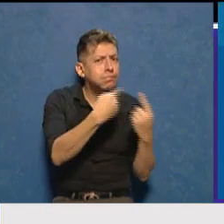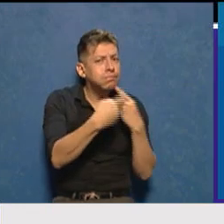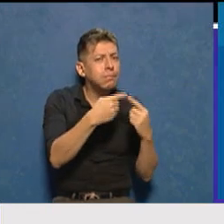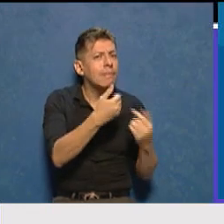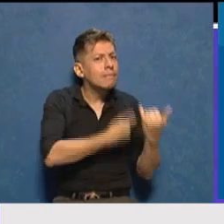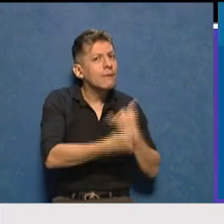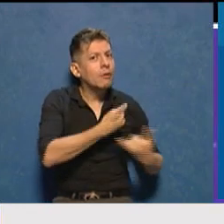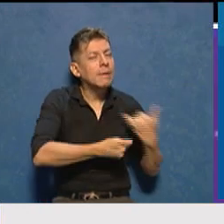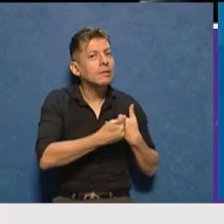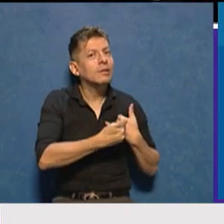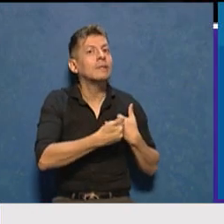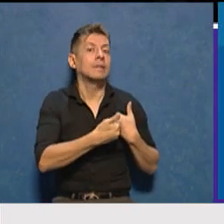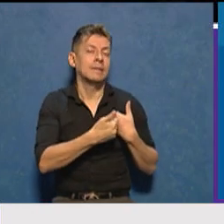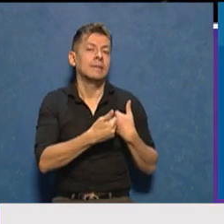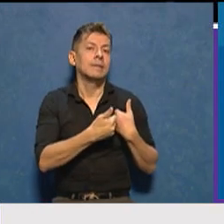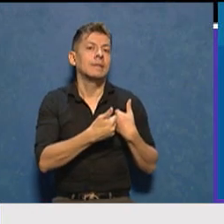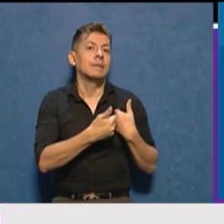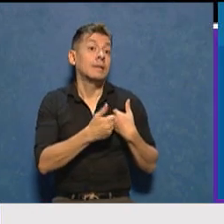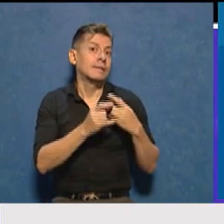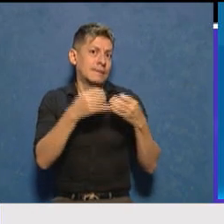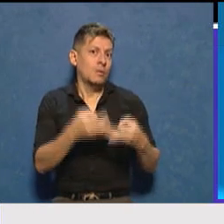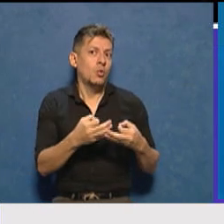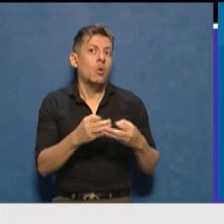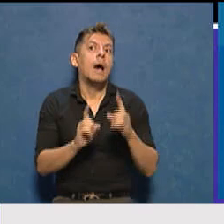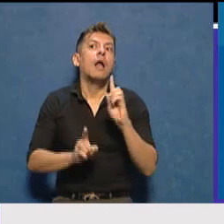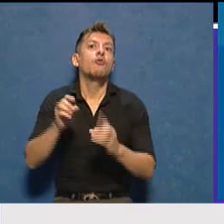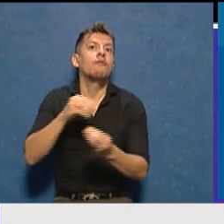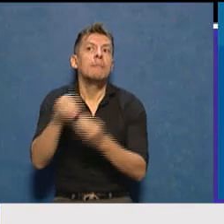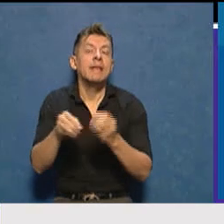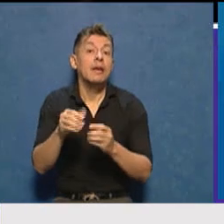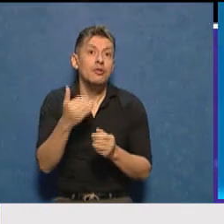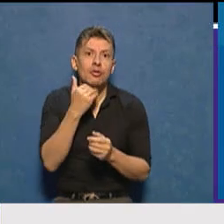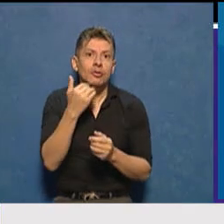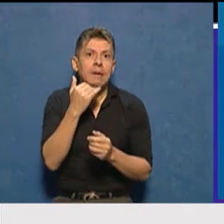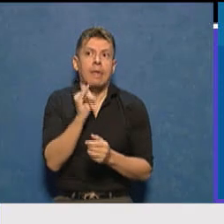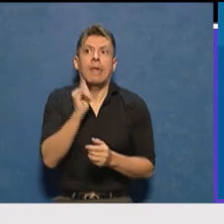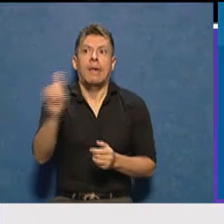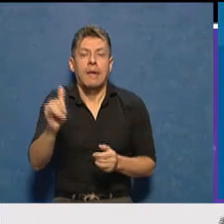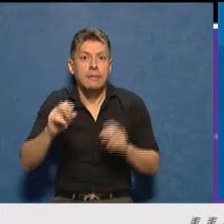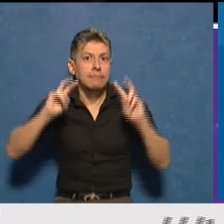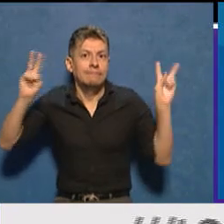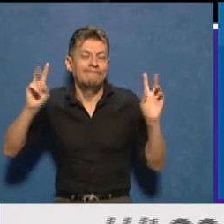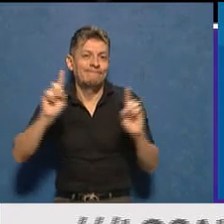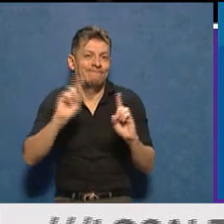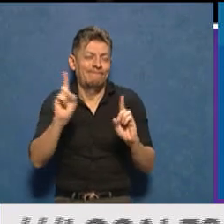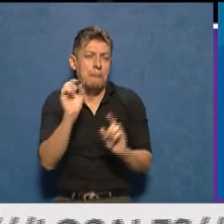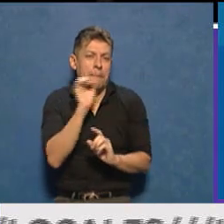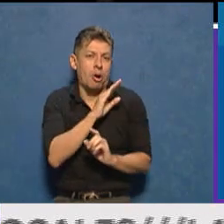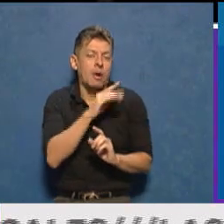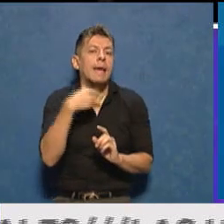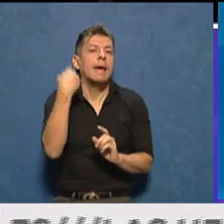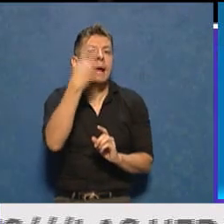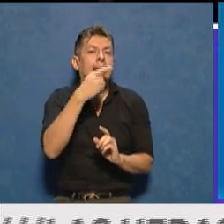por nosotros. Así que seguramente algún familiar no se habrá enterado y nosotros tampoco queremos generar ese impacto en la familia al